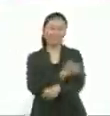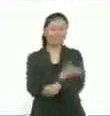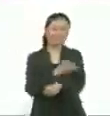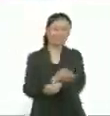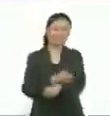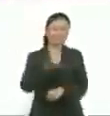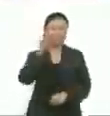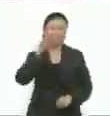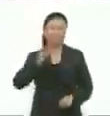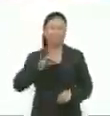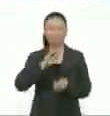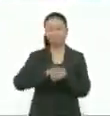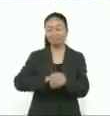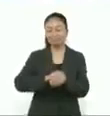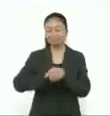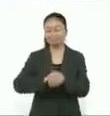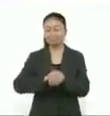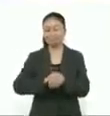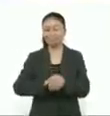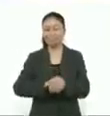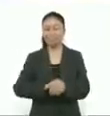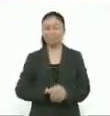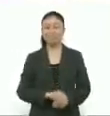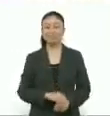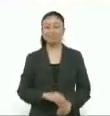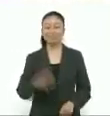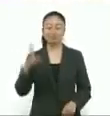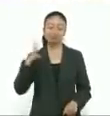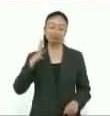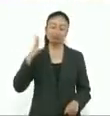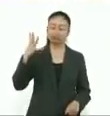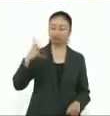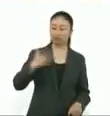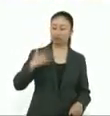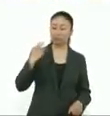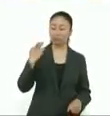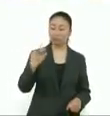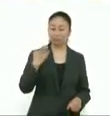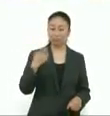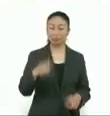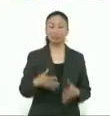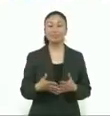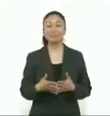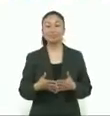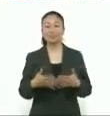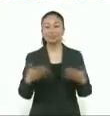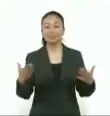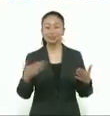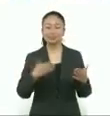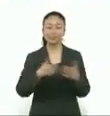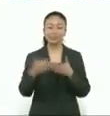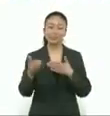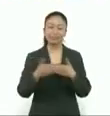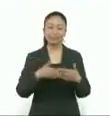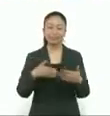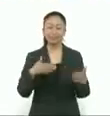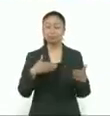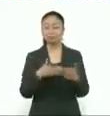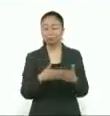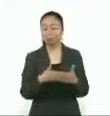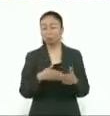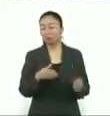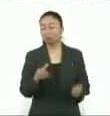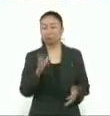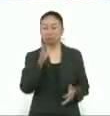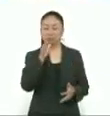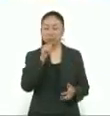Compañeras, amigas, orgullosas de ser parte de este movimiento que ya nadie para, por las